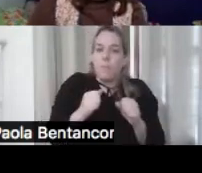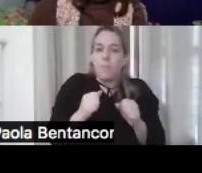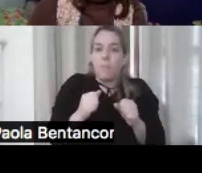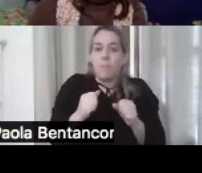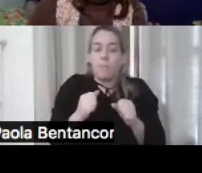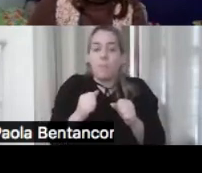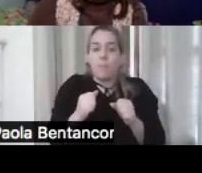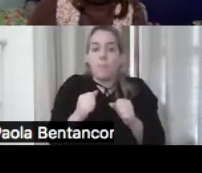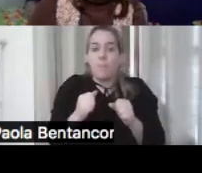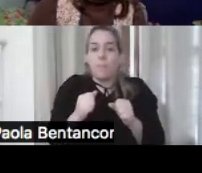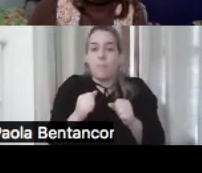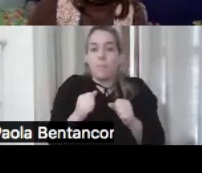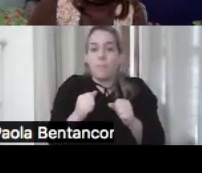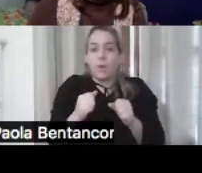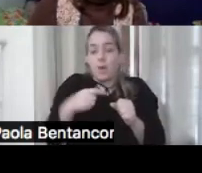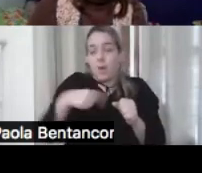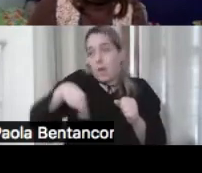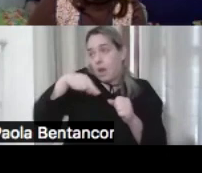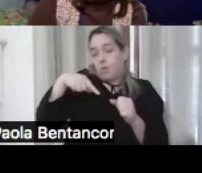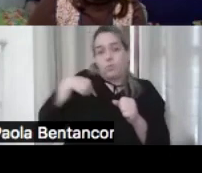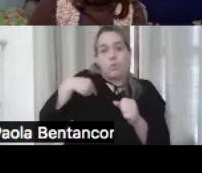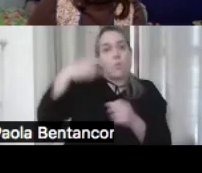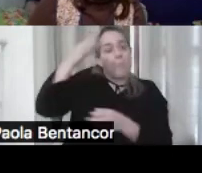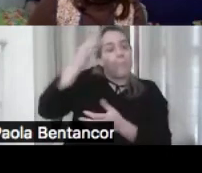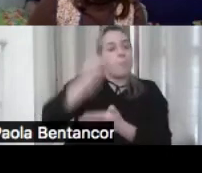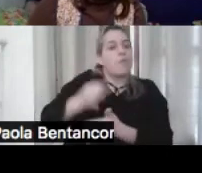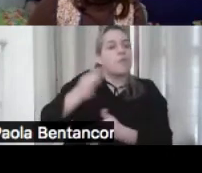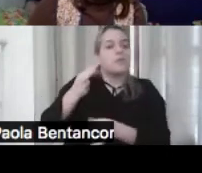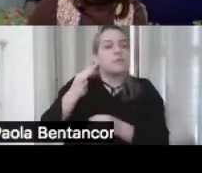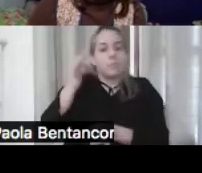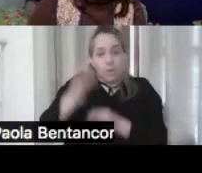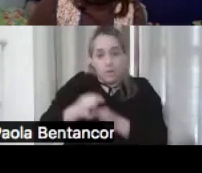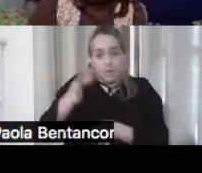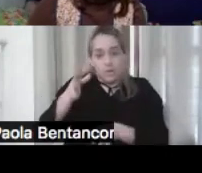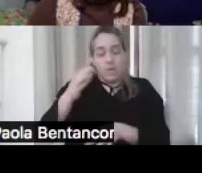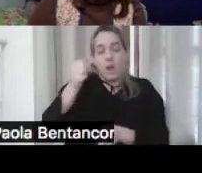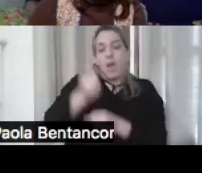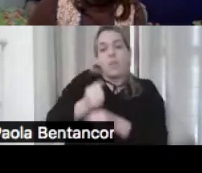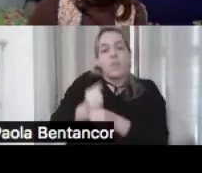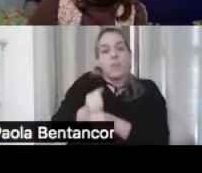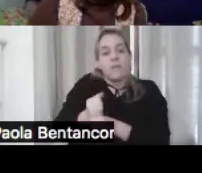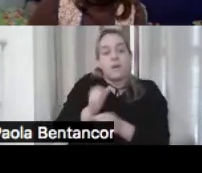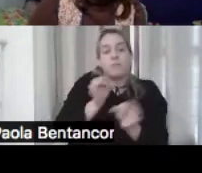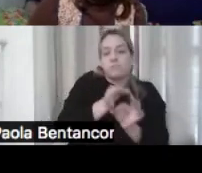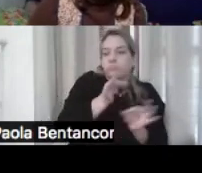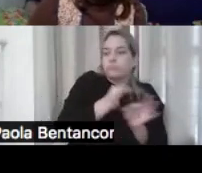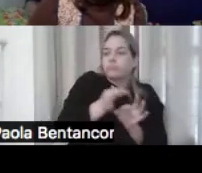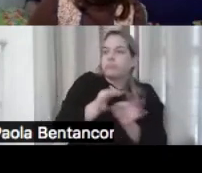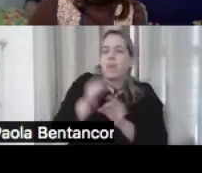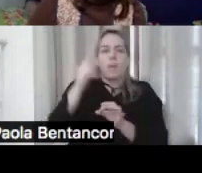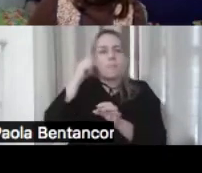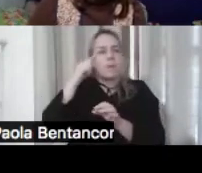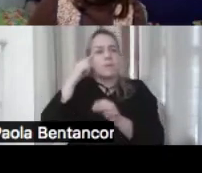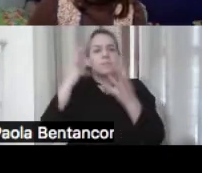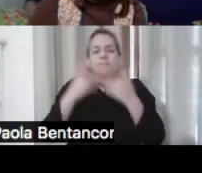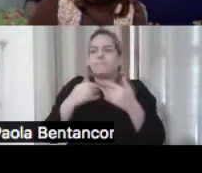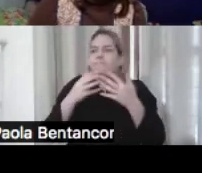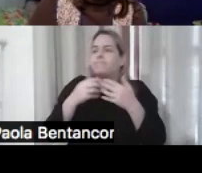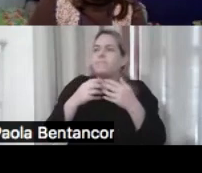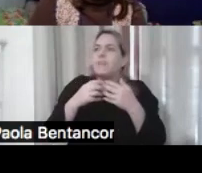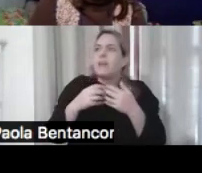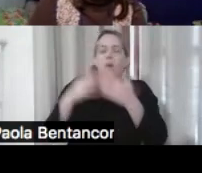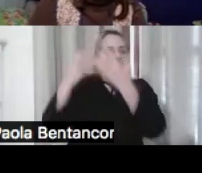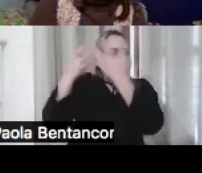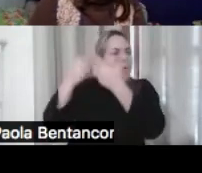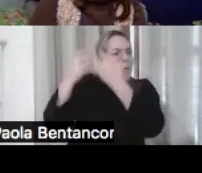que quienes trabajamos en intervenciones centradas en la familia dedicamos mucho trabajo a formarnos en estrategias de comunicación para poder